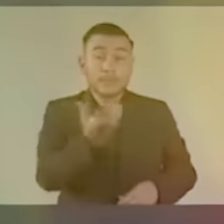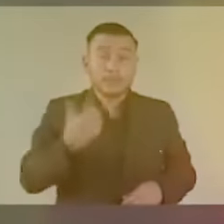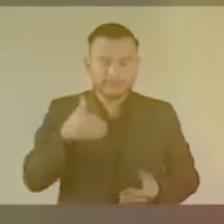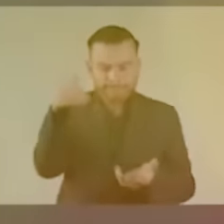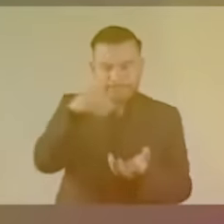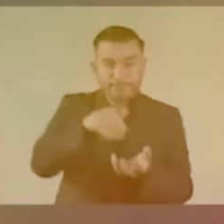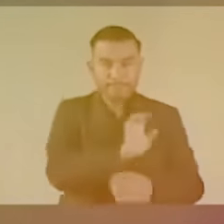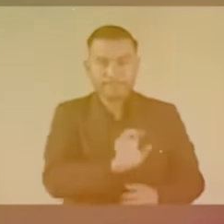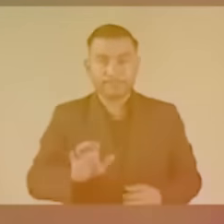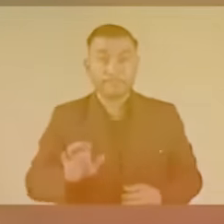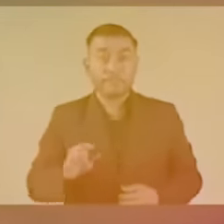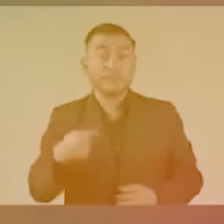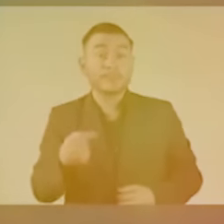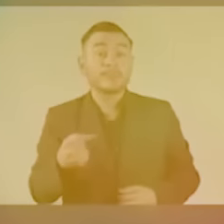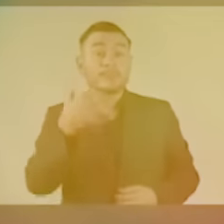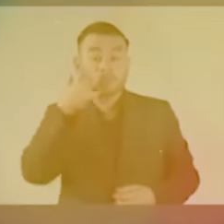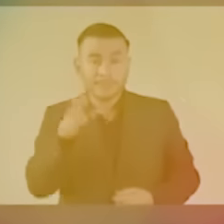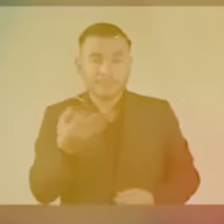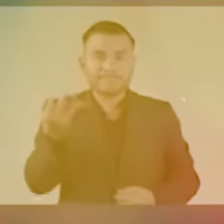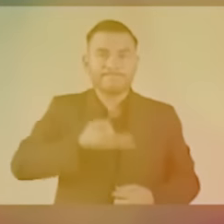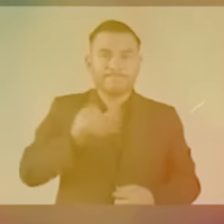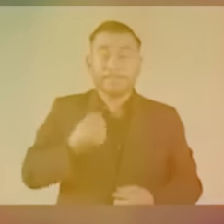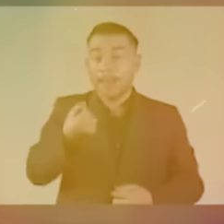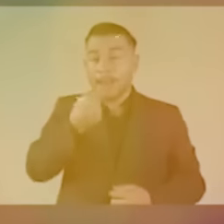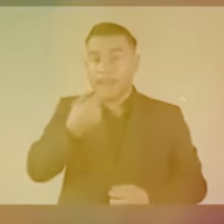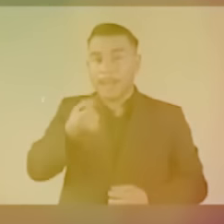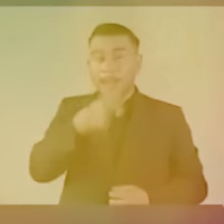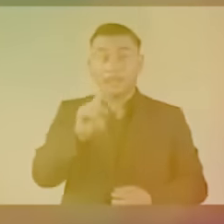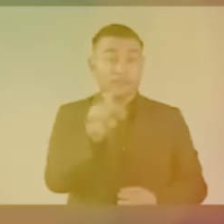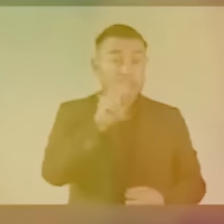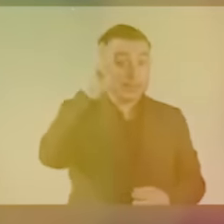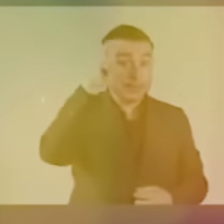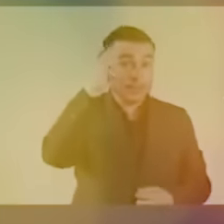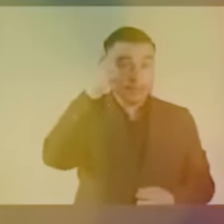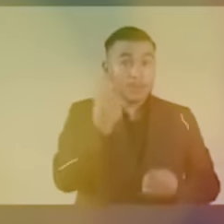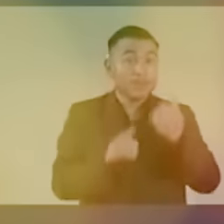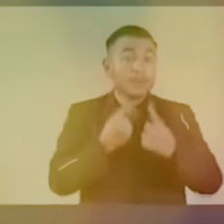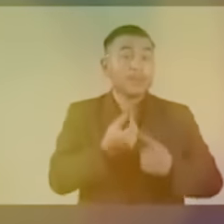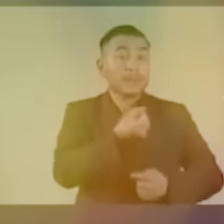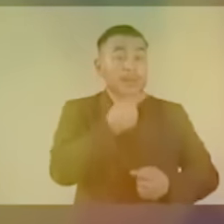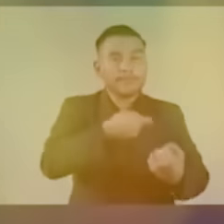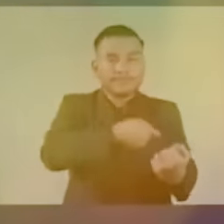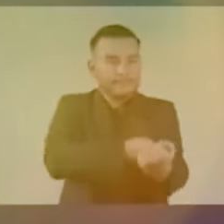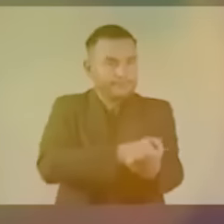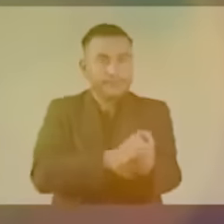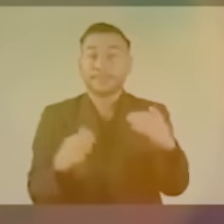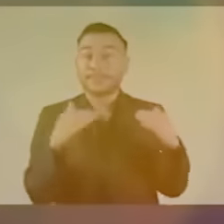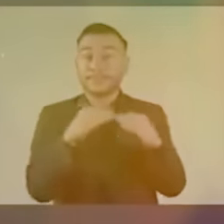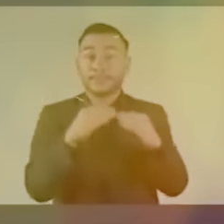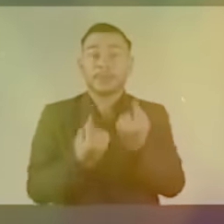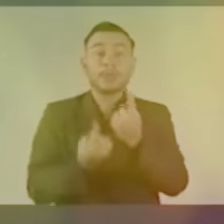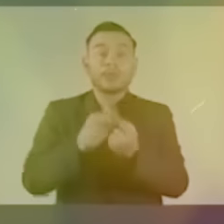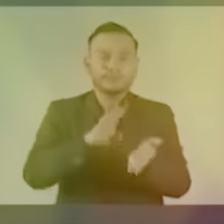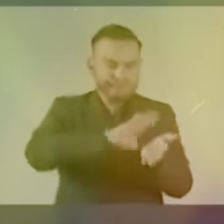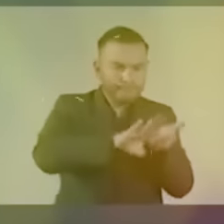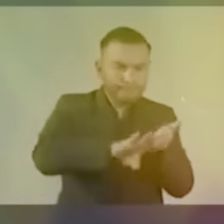niños. Cuando mencionamos que tenemos que tomar medicinas, no solo nos referimos a las medicinas en los hospitales, también nos referimos a la inversión